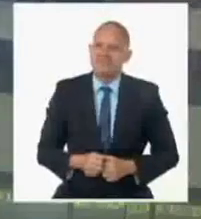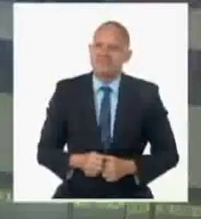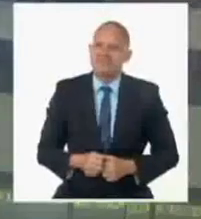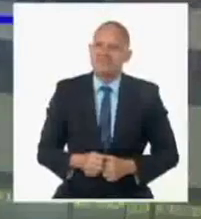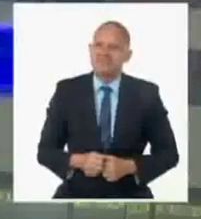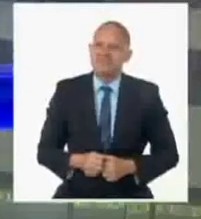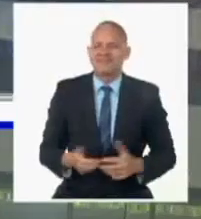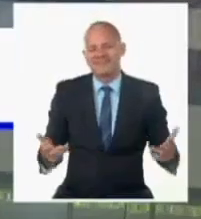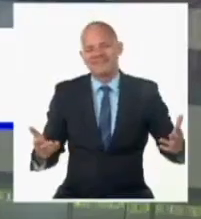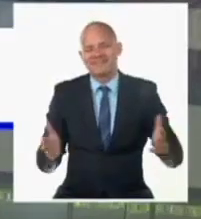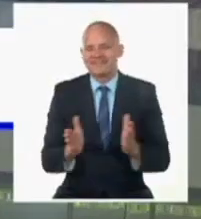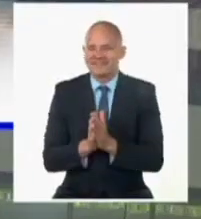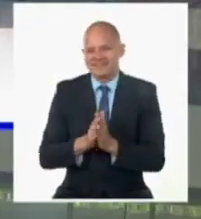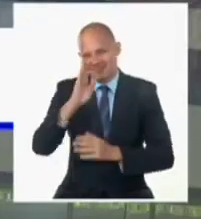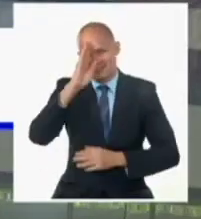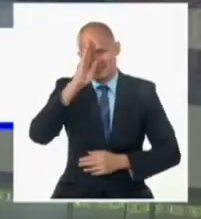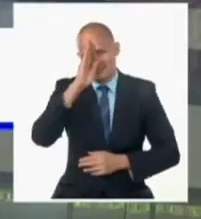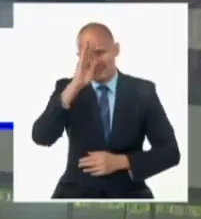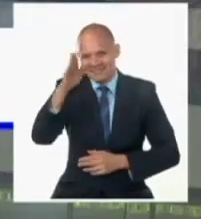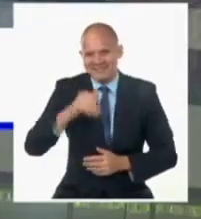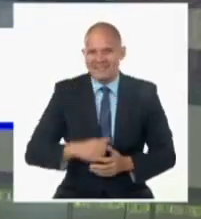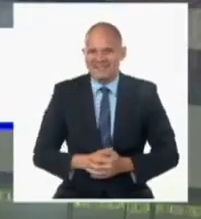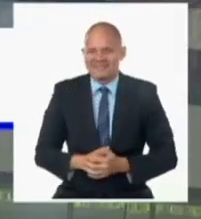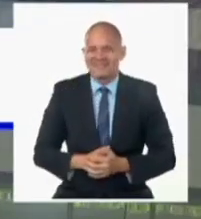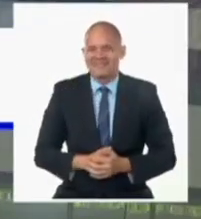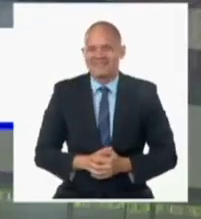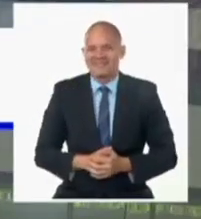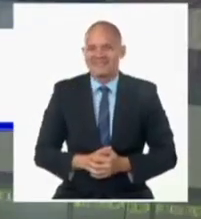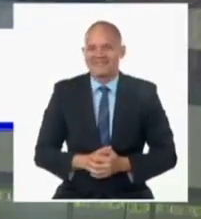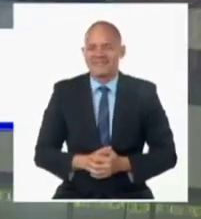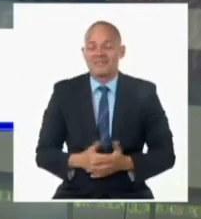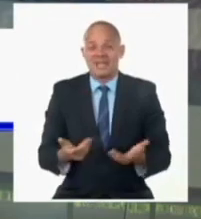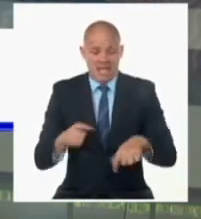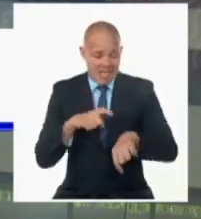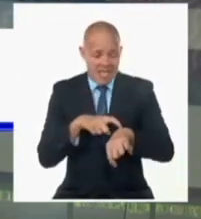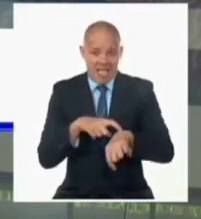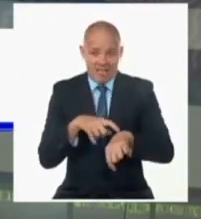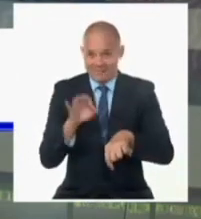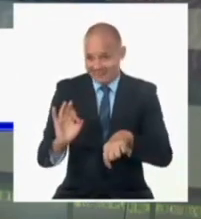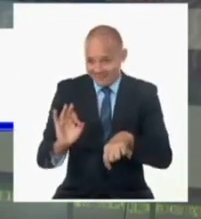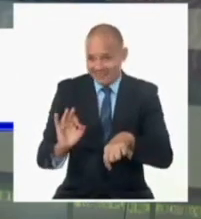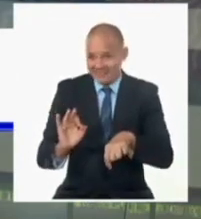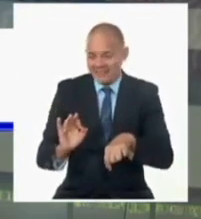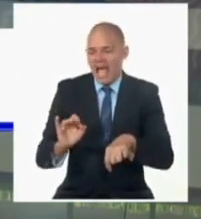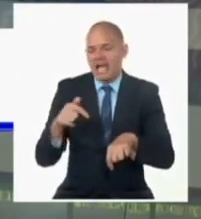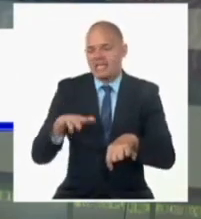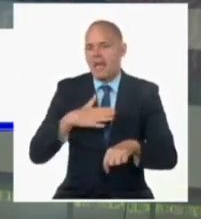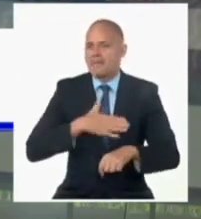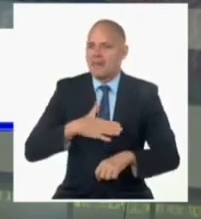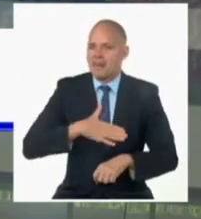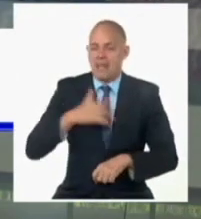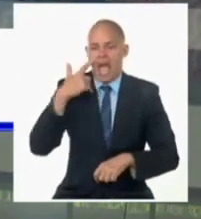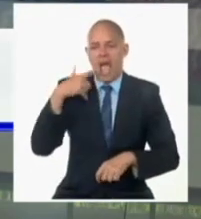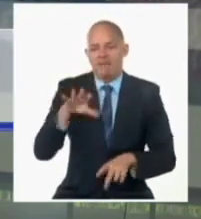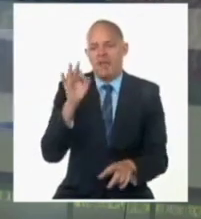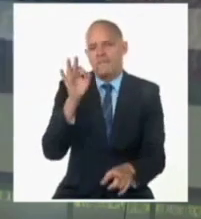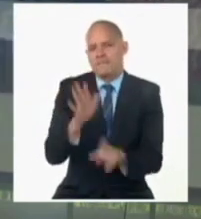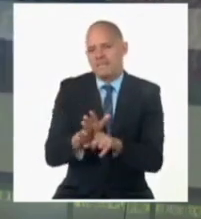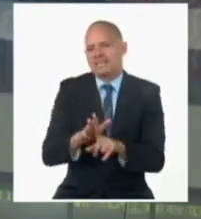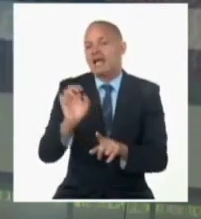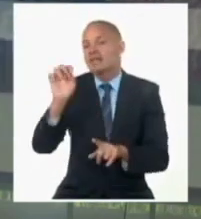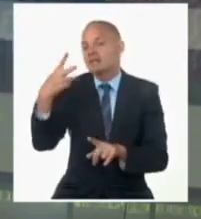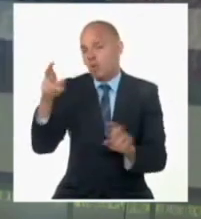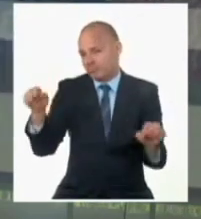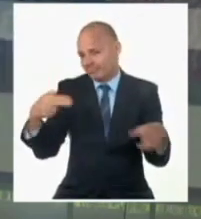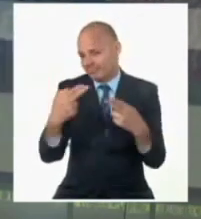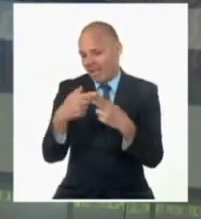Un saludo para ti, Pavel, y para toda la teleaudiencia nacional. A esta hora estamos a la espera de que inicie el segundo cartel de